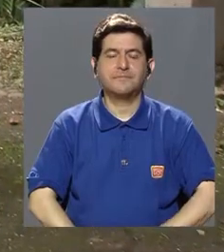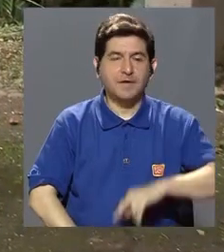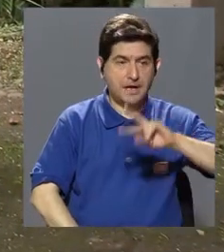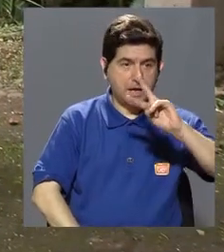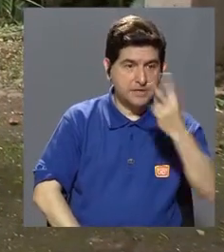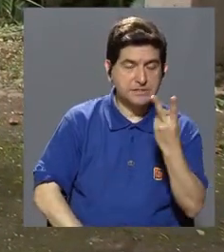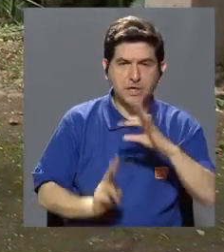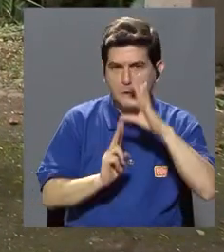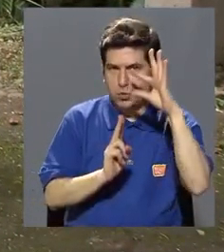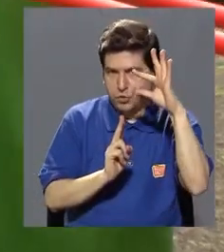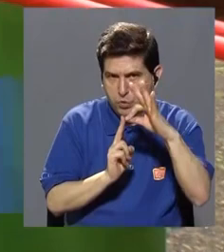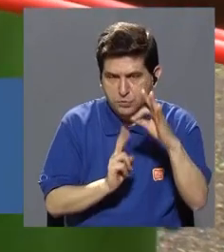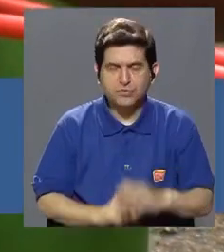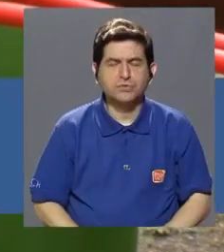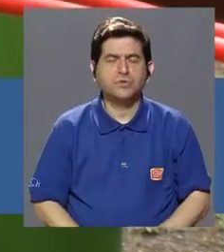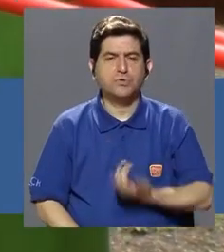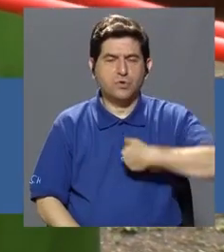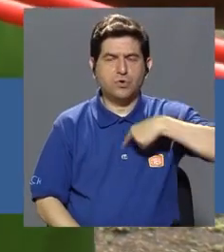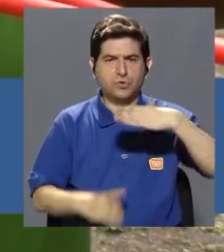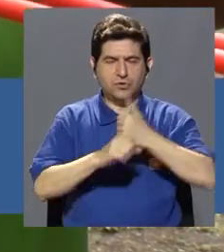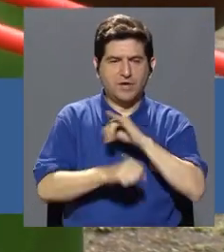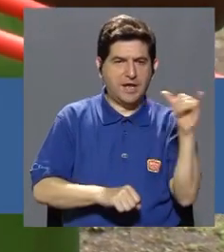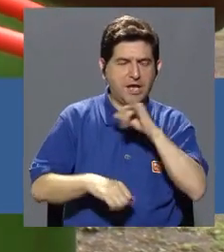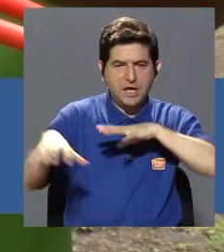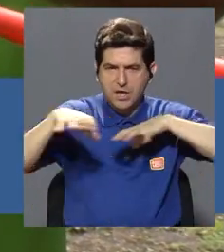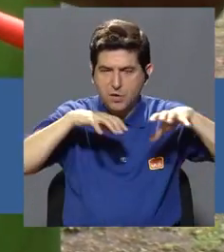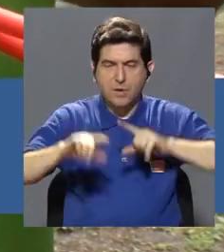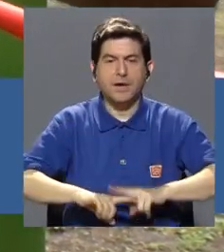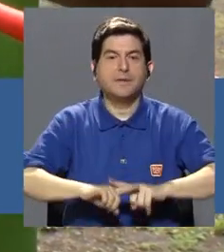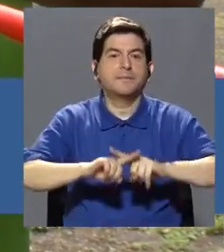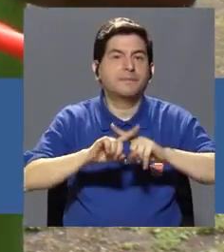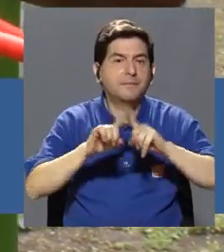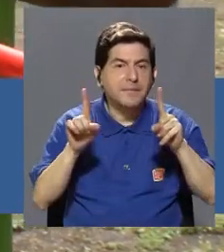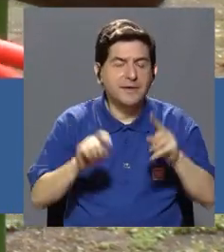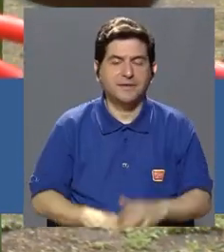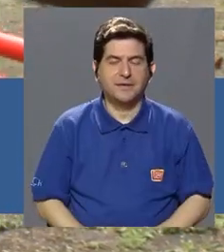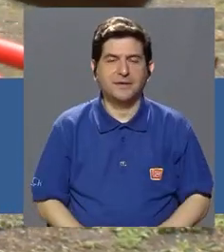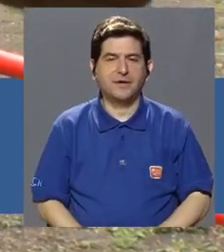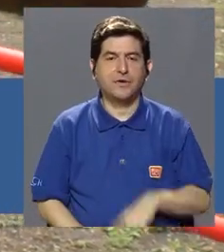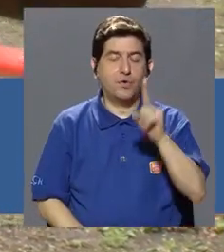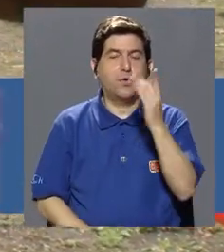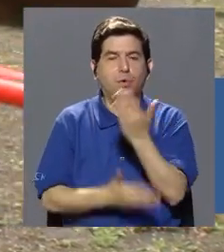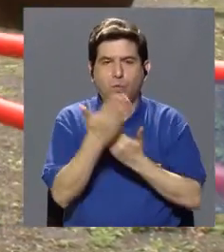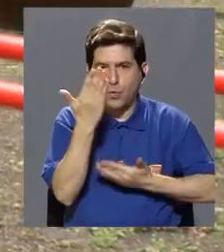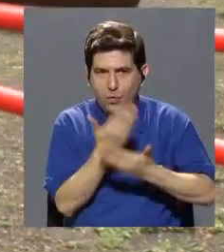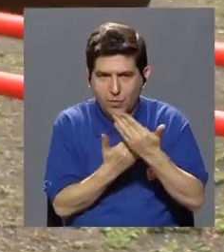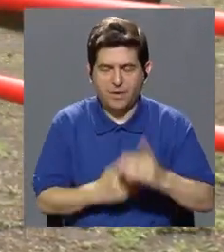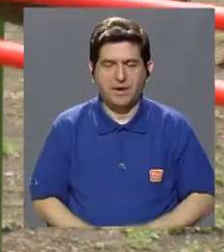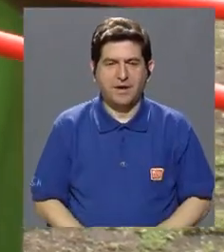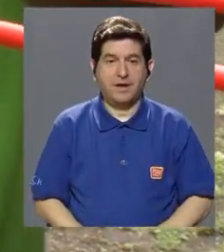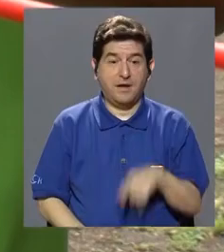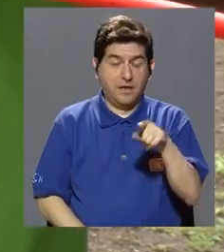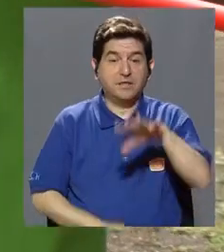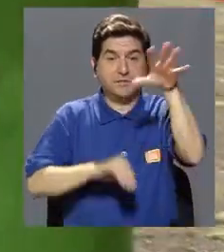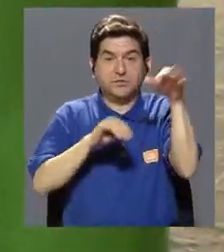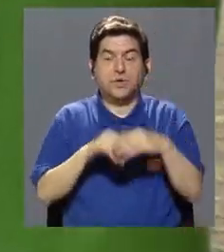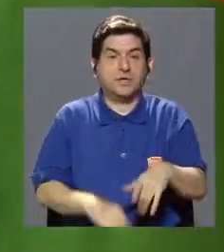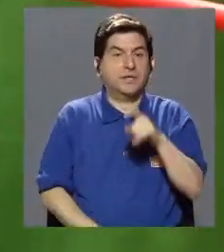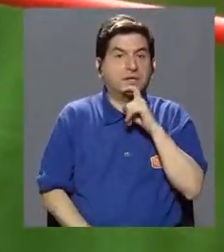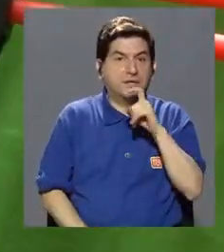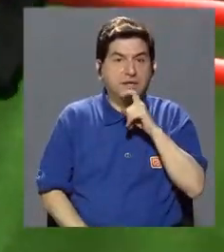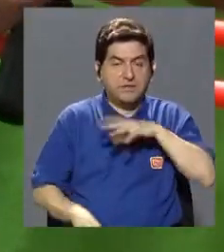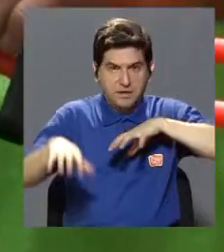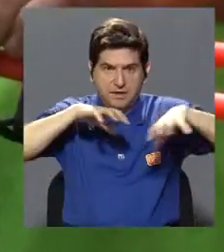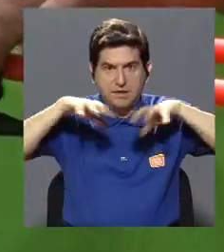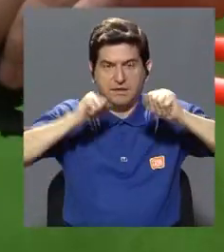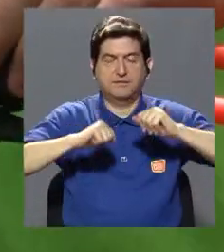Como una segunda variante, podemos realizar el mismo ejercicio con una mano, lo cual añade